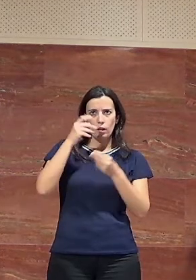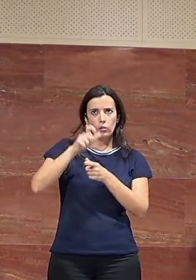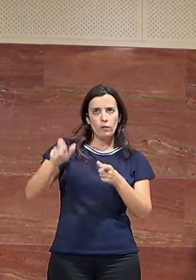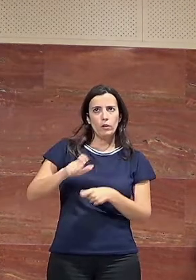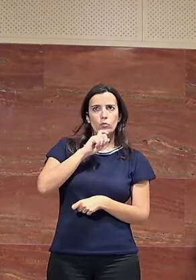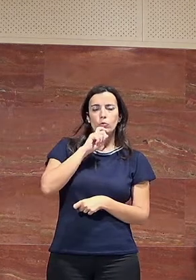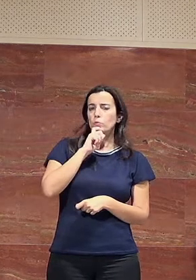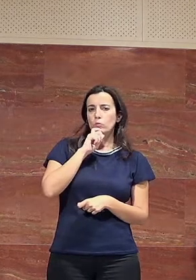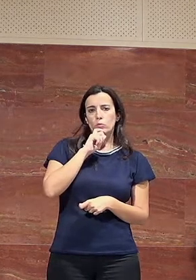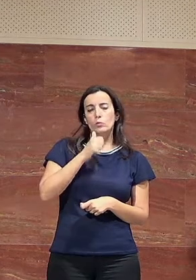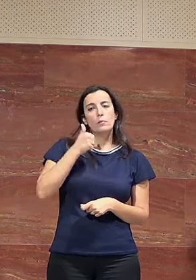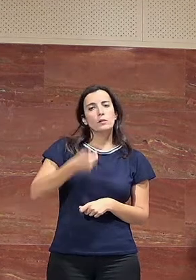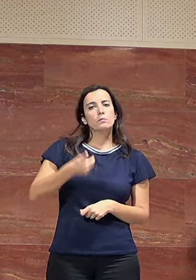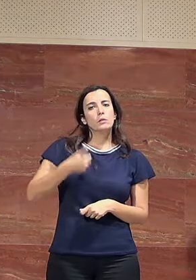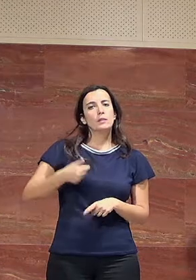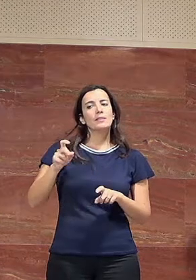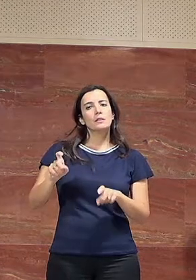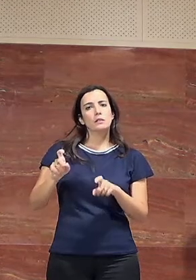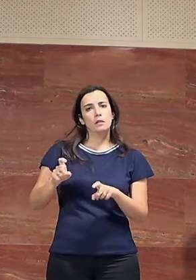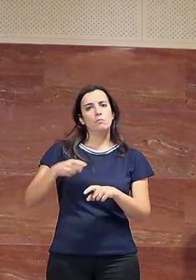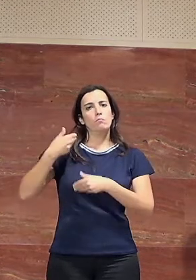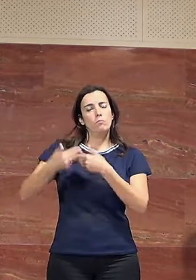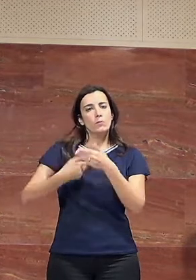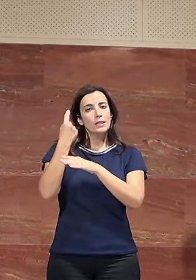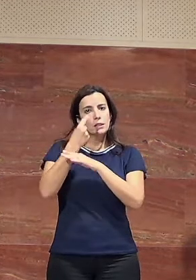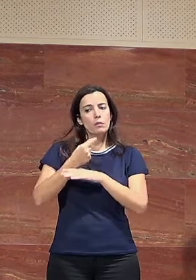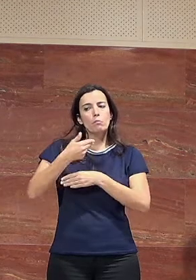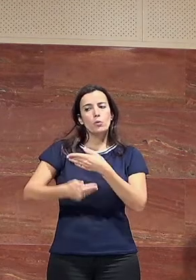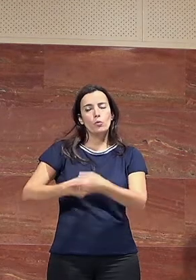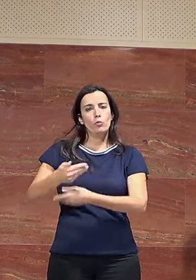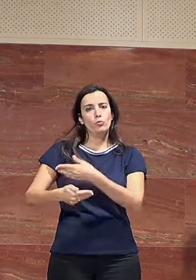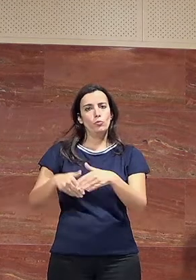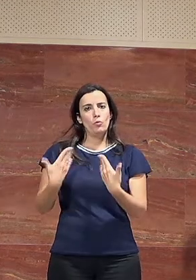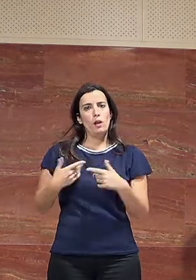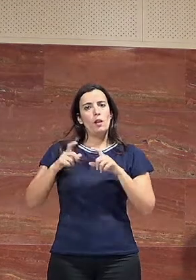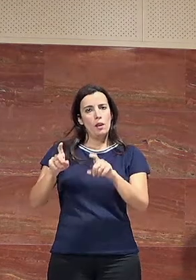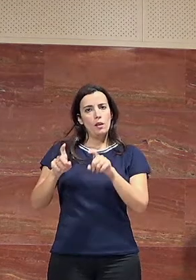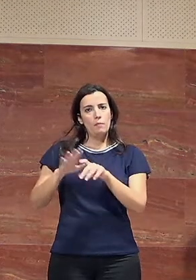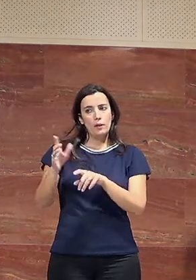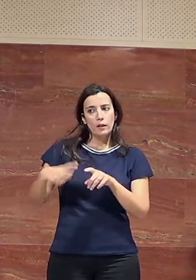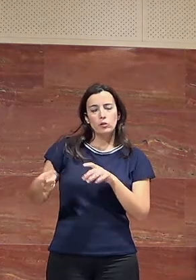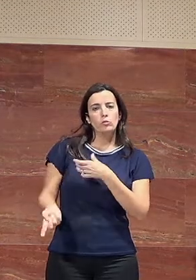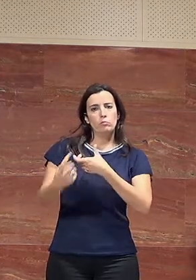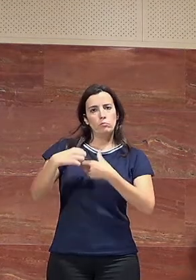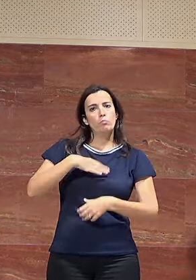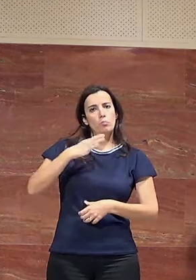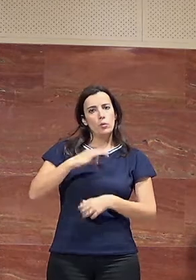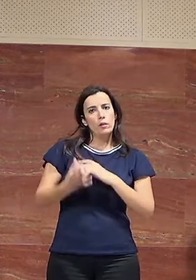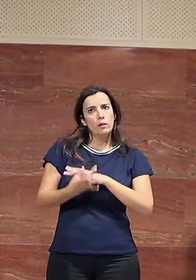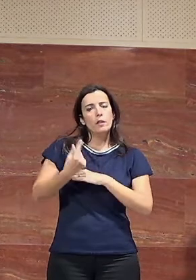que diseñemos cuál es el proceso para que la gente pueda participar y pueda llegar a diseñar la